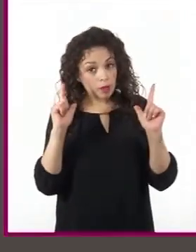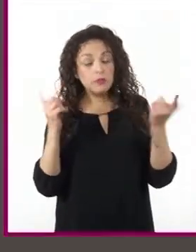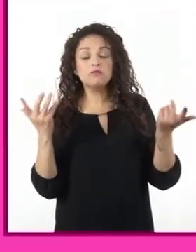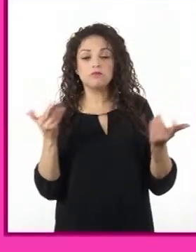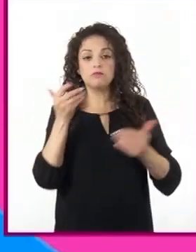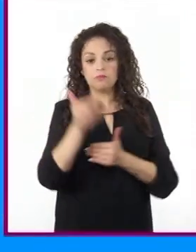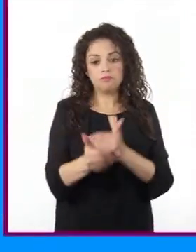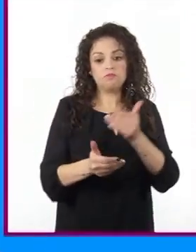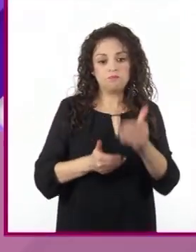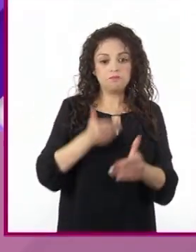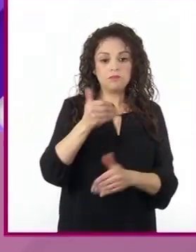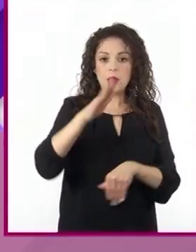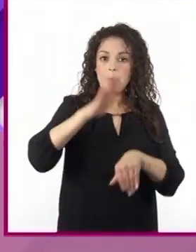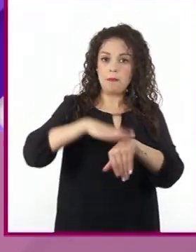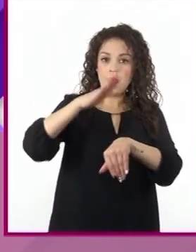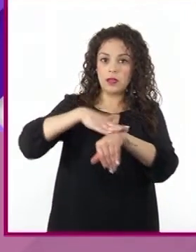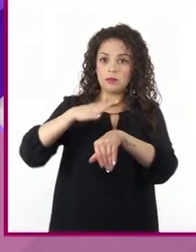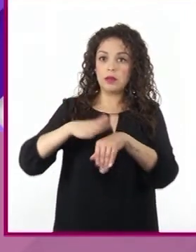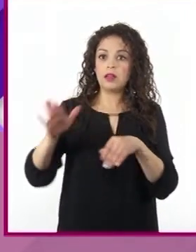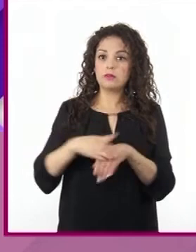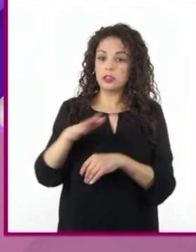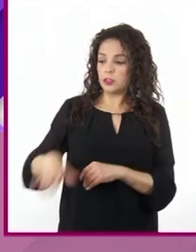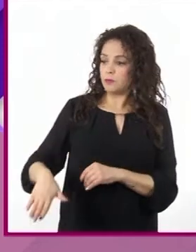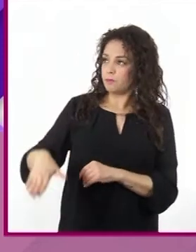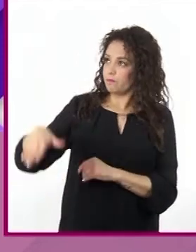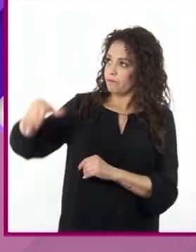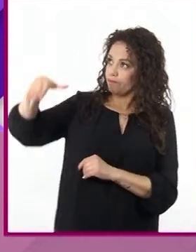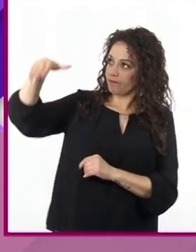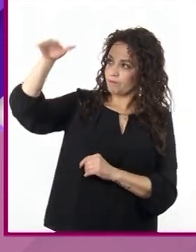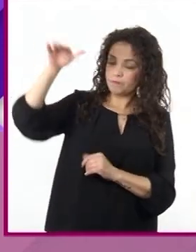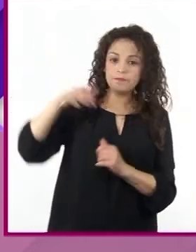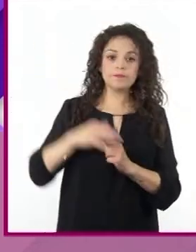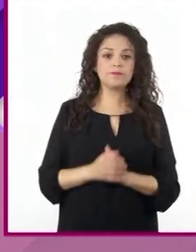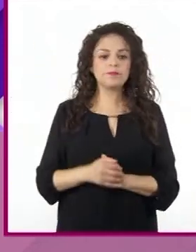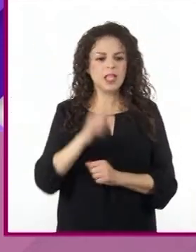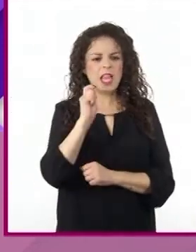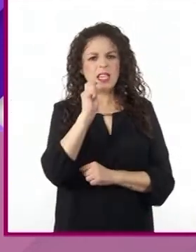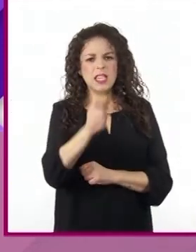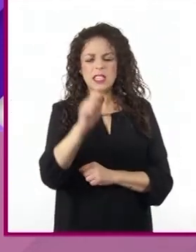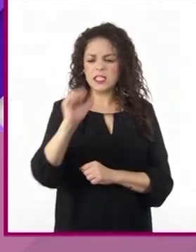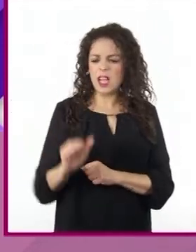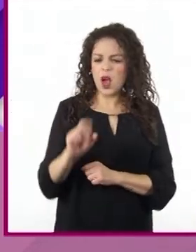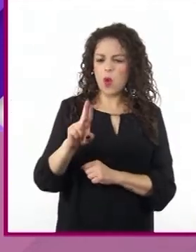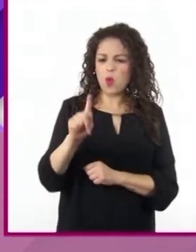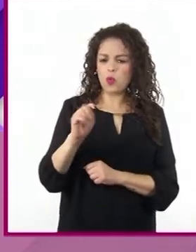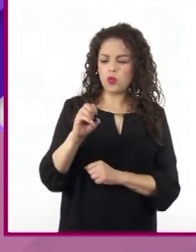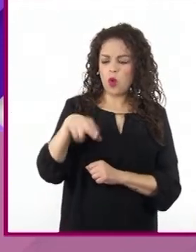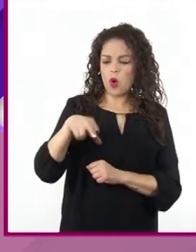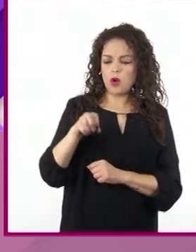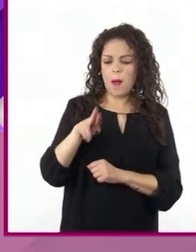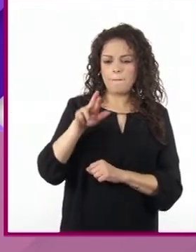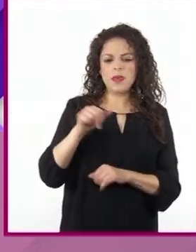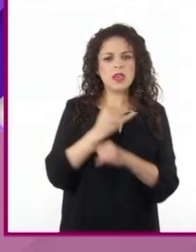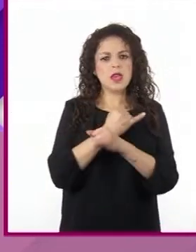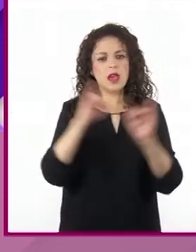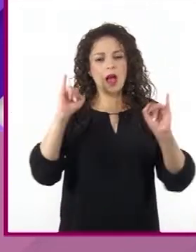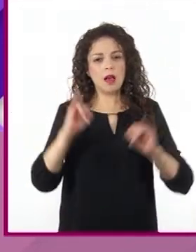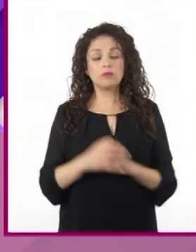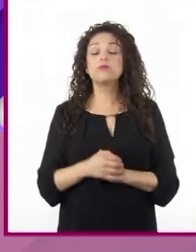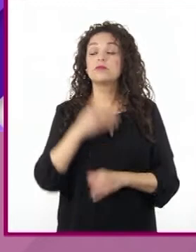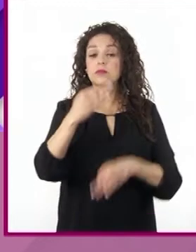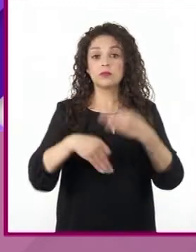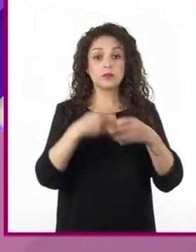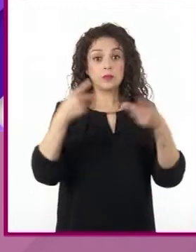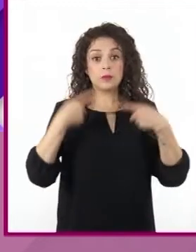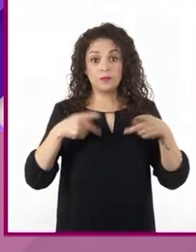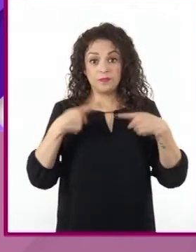conforme crecemos. ¿Qué es la autonomía? Es la capacidad que tienen todos los seres humanos